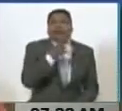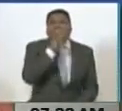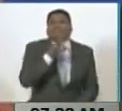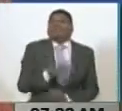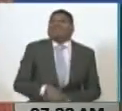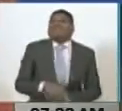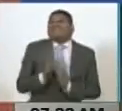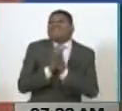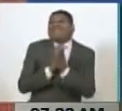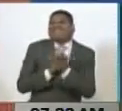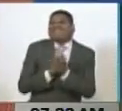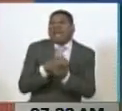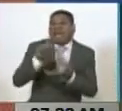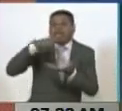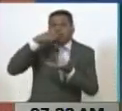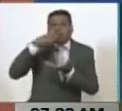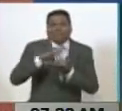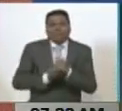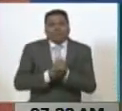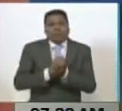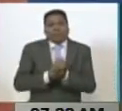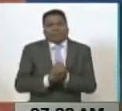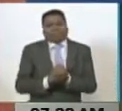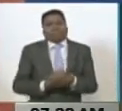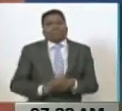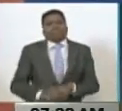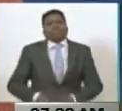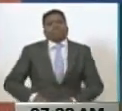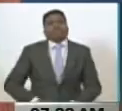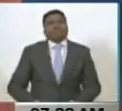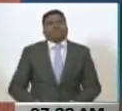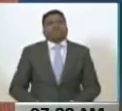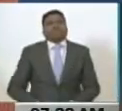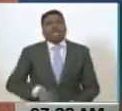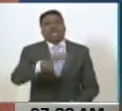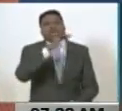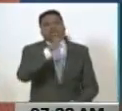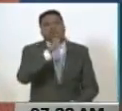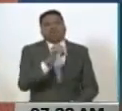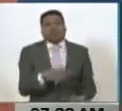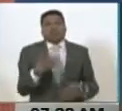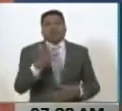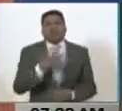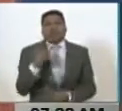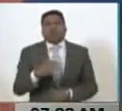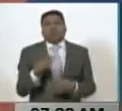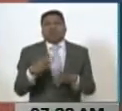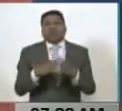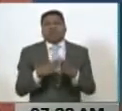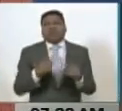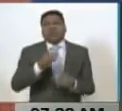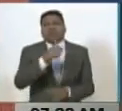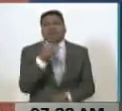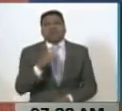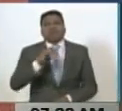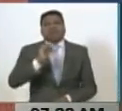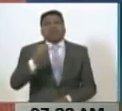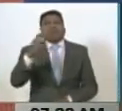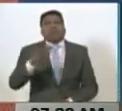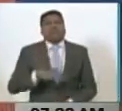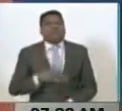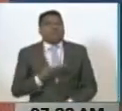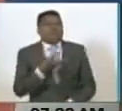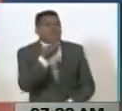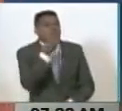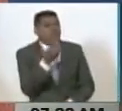o no se deben dar a nuestros animales de compañía e informarse de cuáles son aquellos que sí podemos incorporar en su dieta, porque